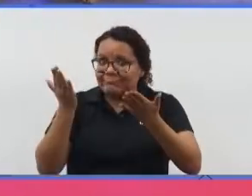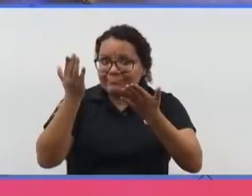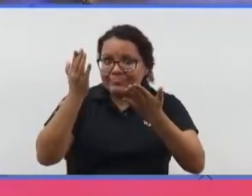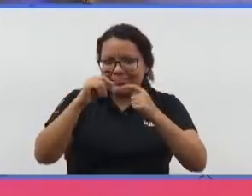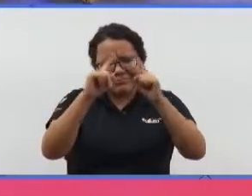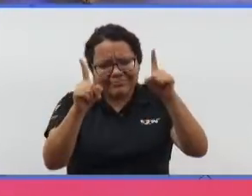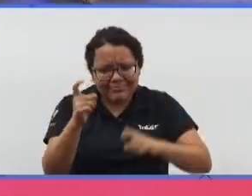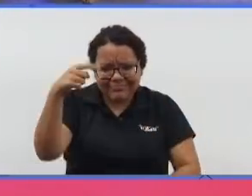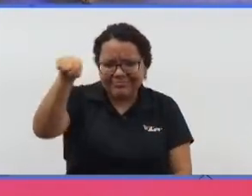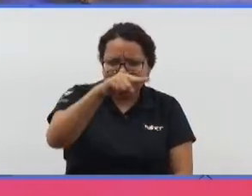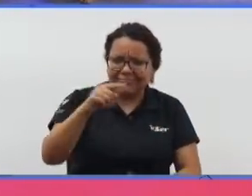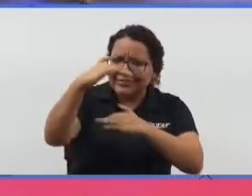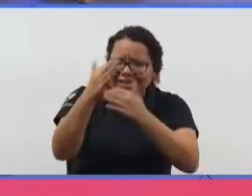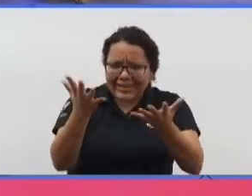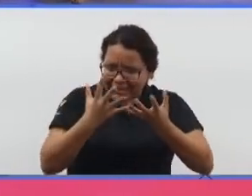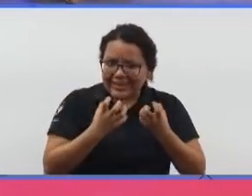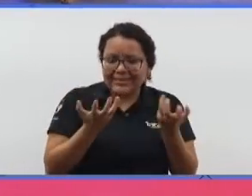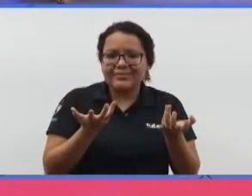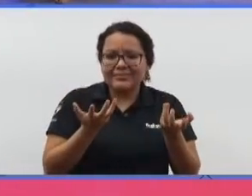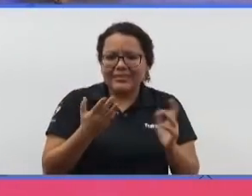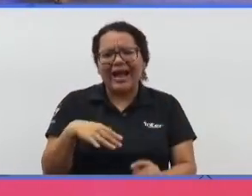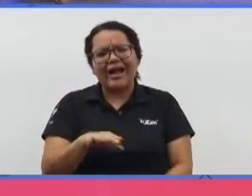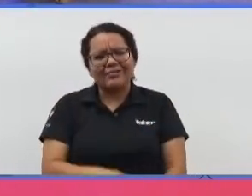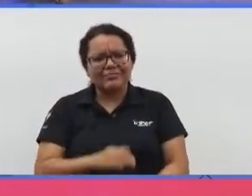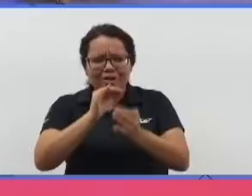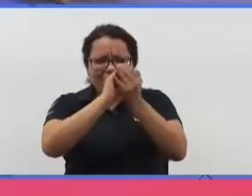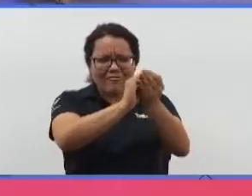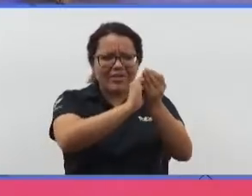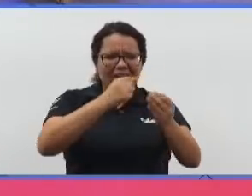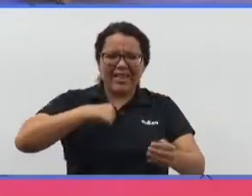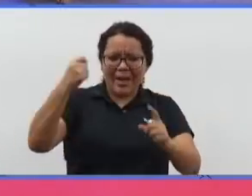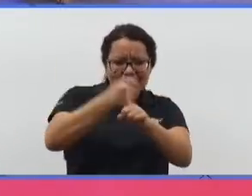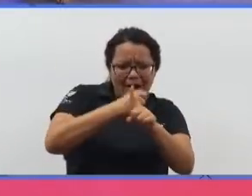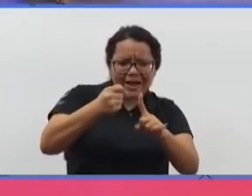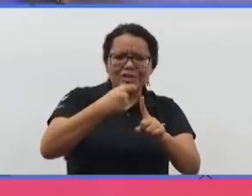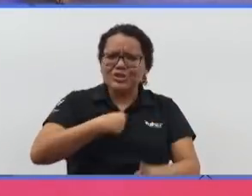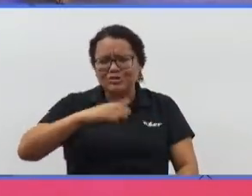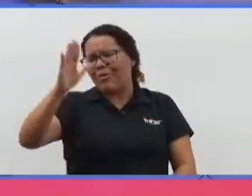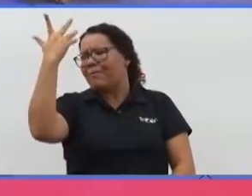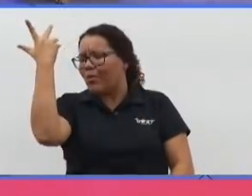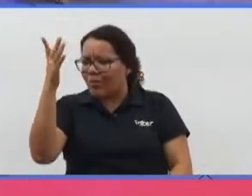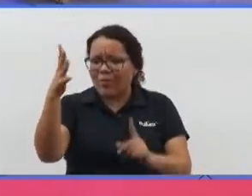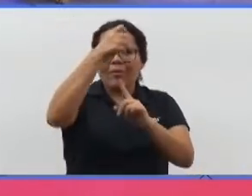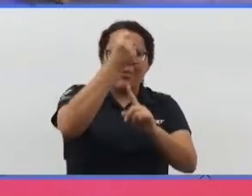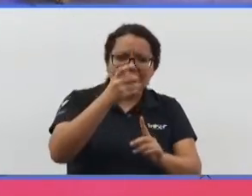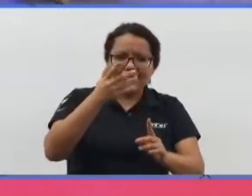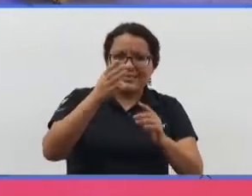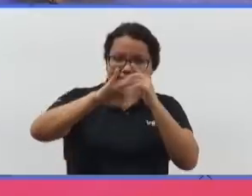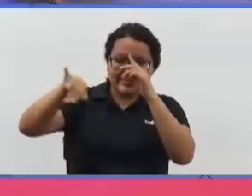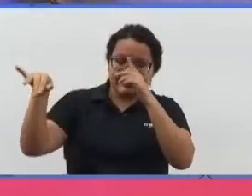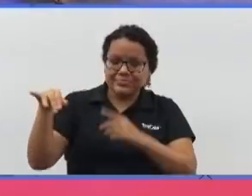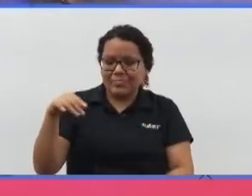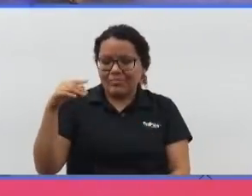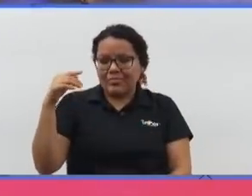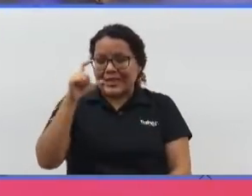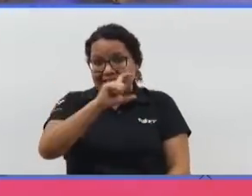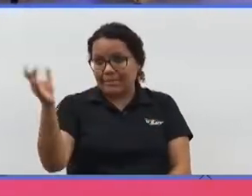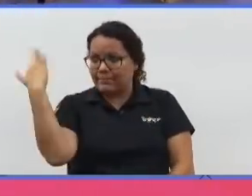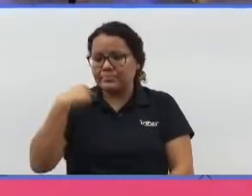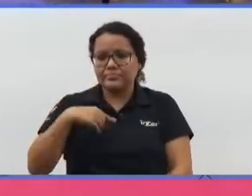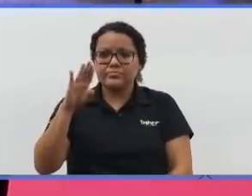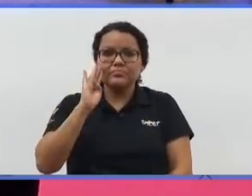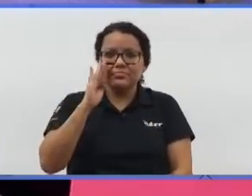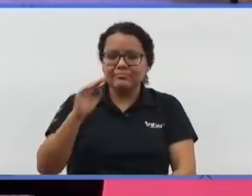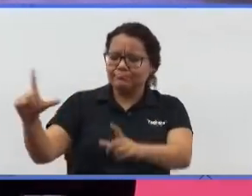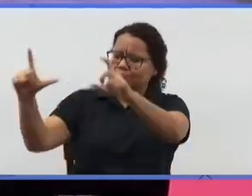que decimos nosotros si rifan una fachada yo me la saco yo nunca me sacado nada de una publicación en redes sociales de esta semana de una